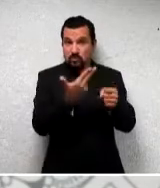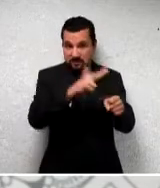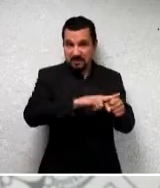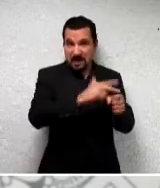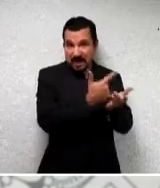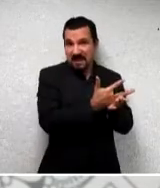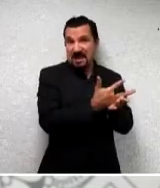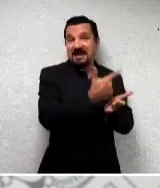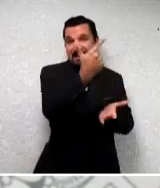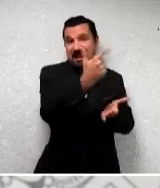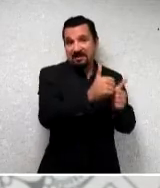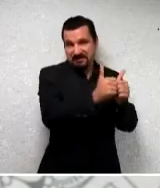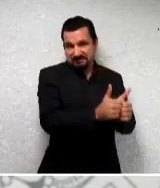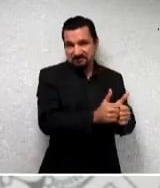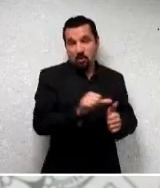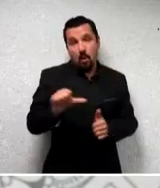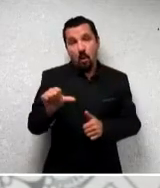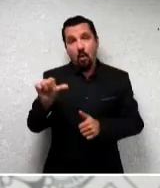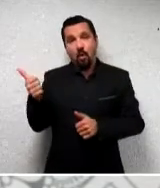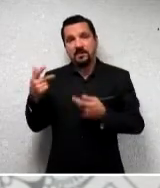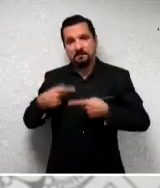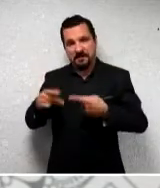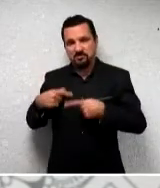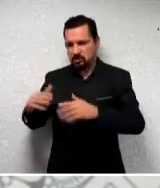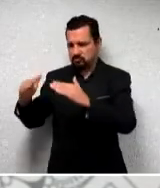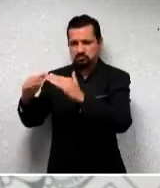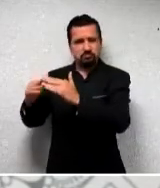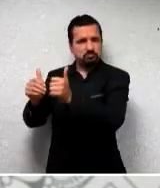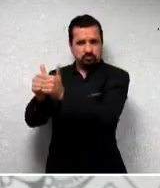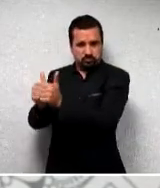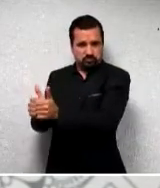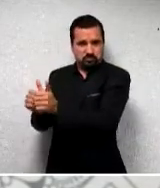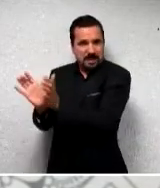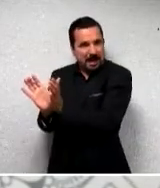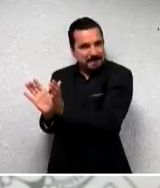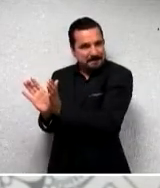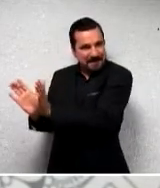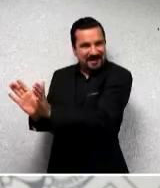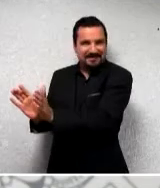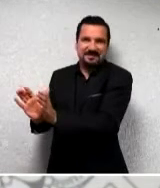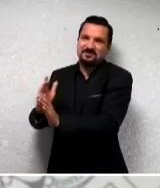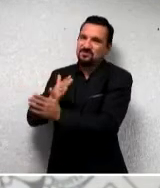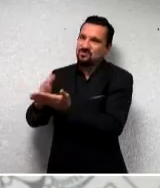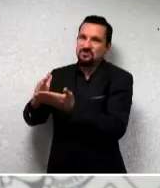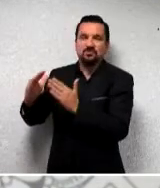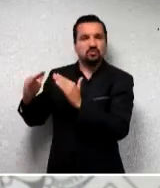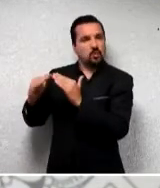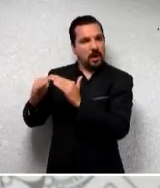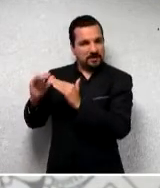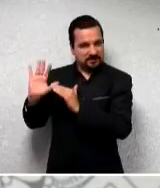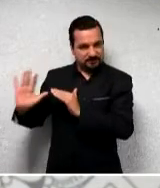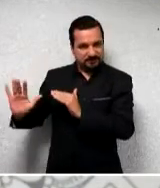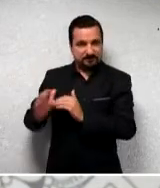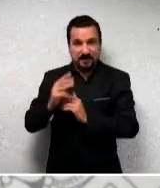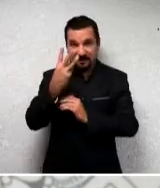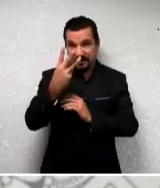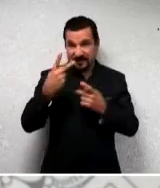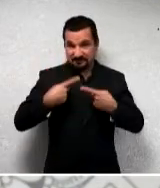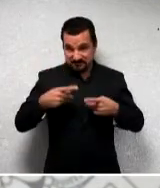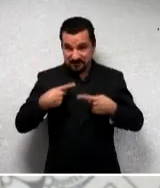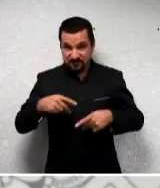el resto se encuentra recuperándose y en aislamiento domiciliario tres de los pacientes